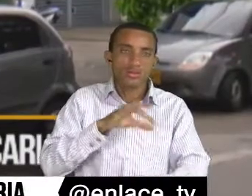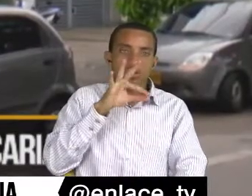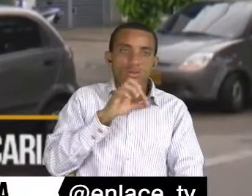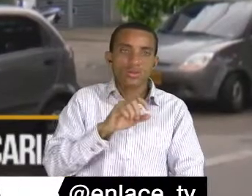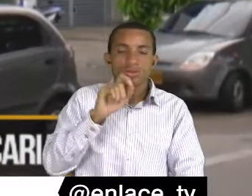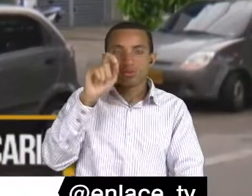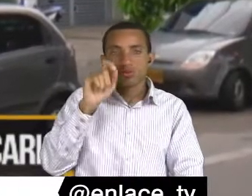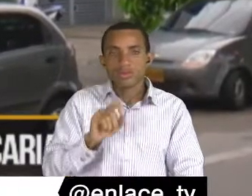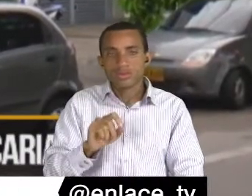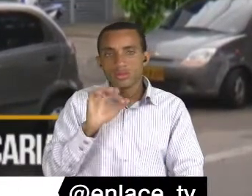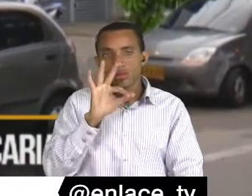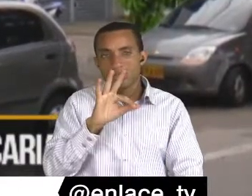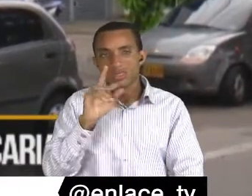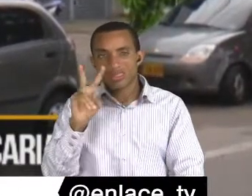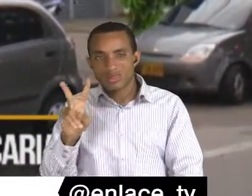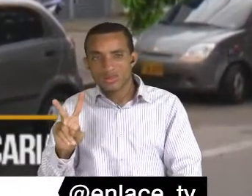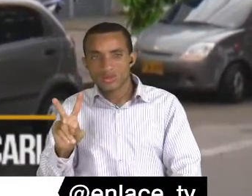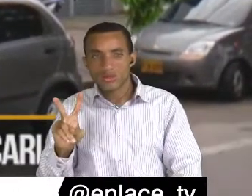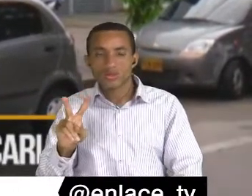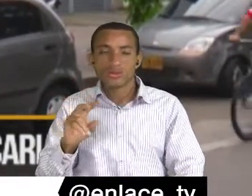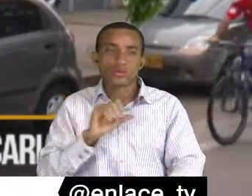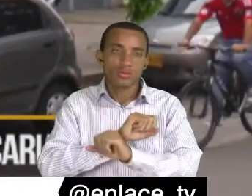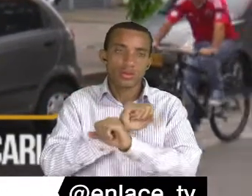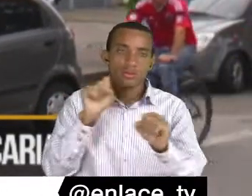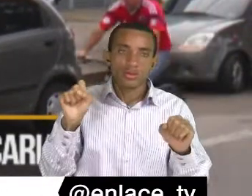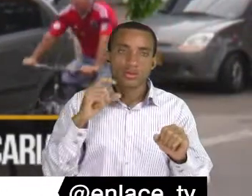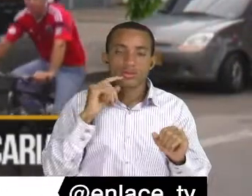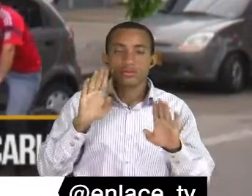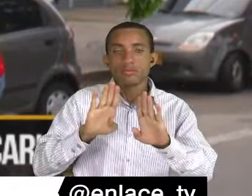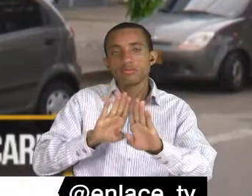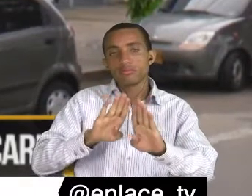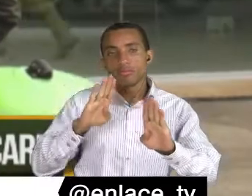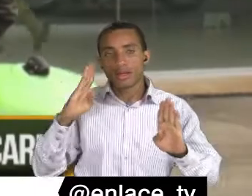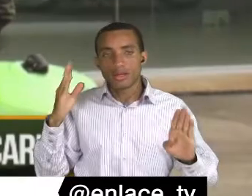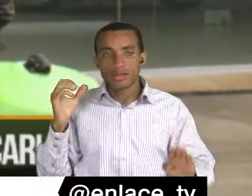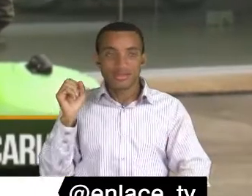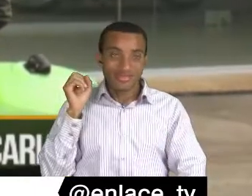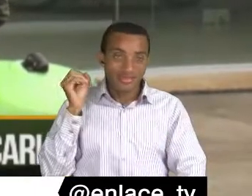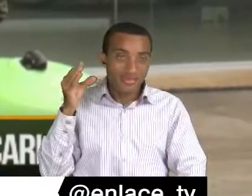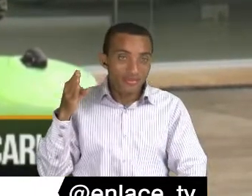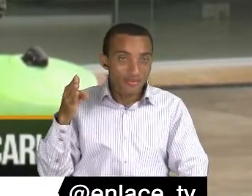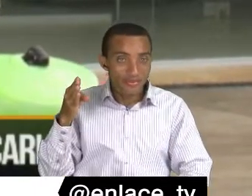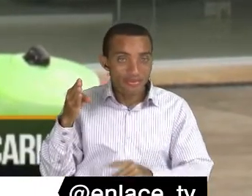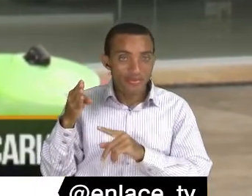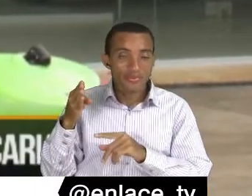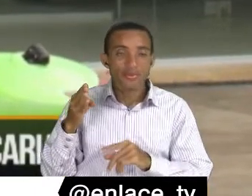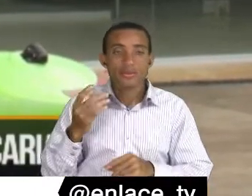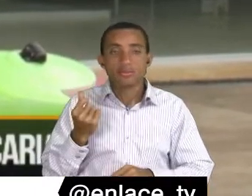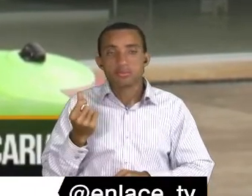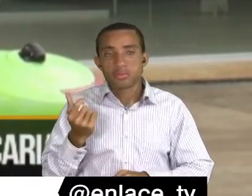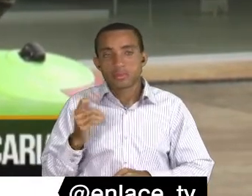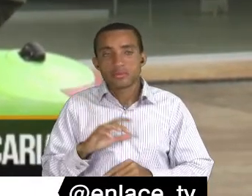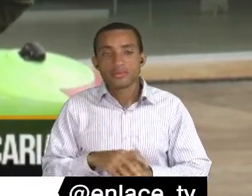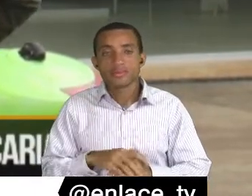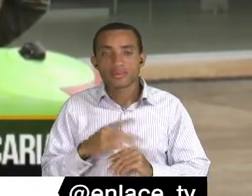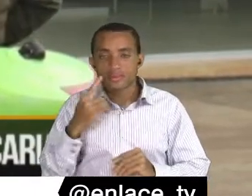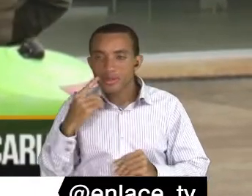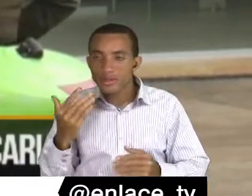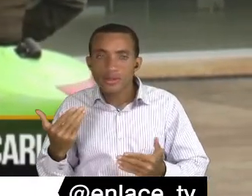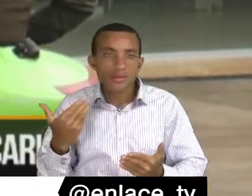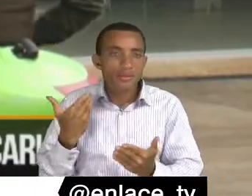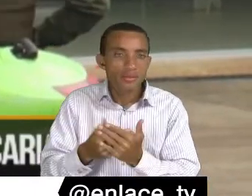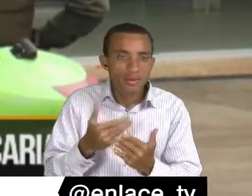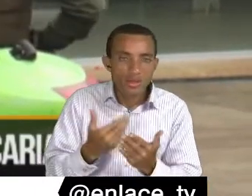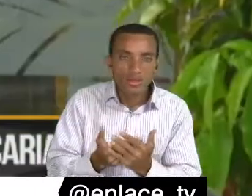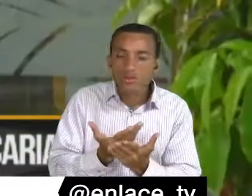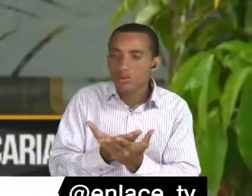8:32 de la mañana en la apertura de esa entidad financiera. En este momento estamos en las labores de recopilación de pruebas, de huellas y